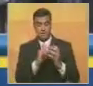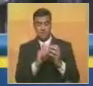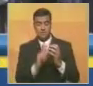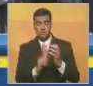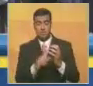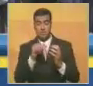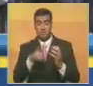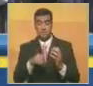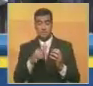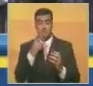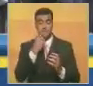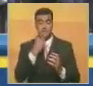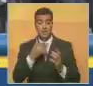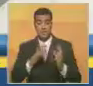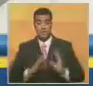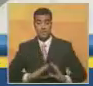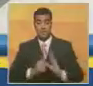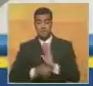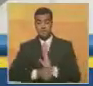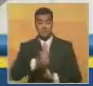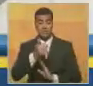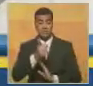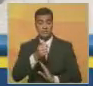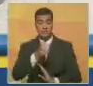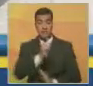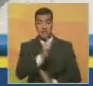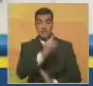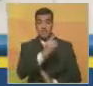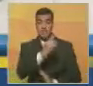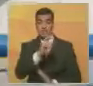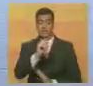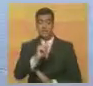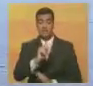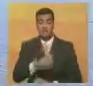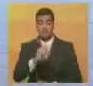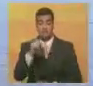de piel que dieron positivo a la prueba de adn con las del hoy condenado